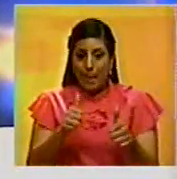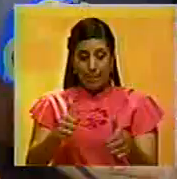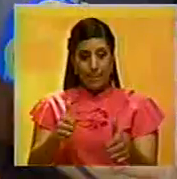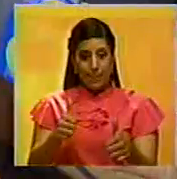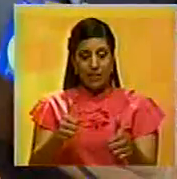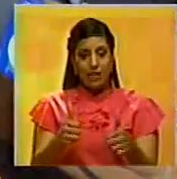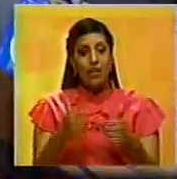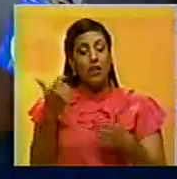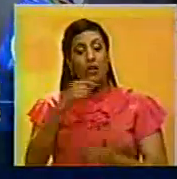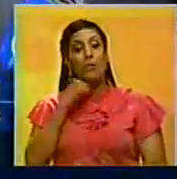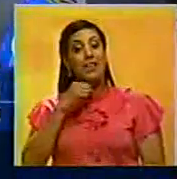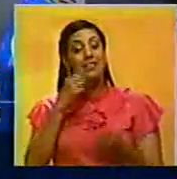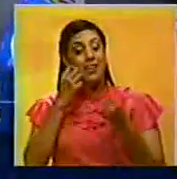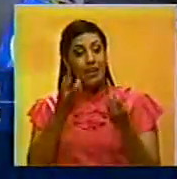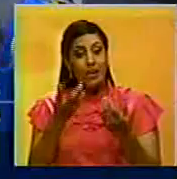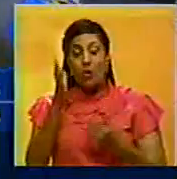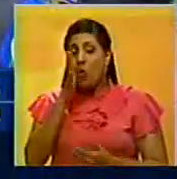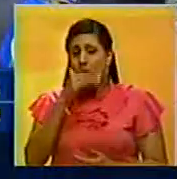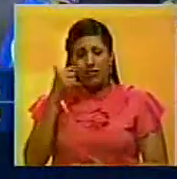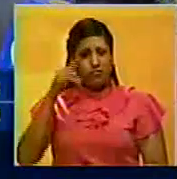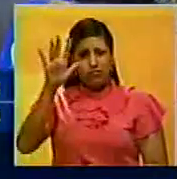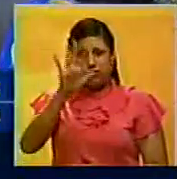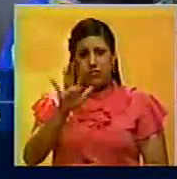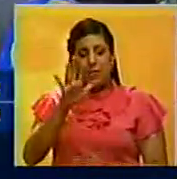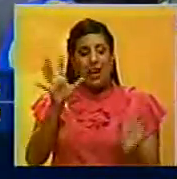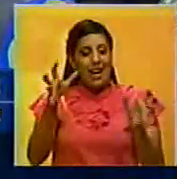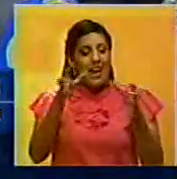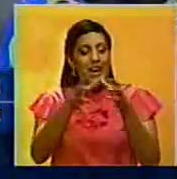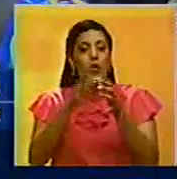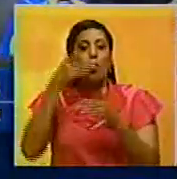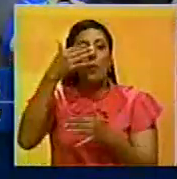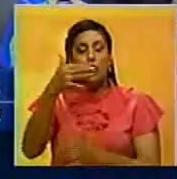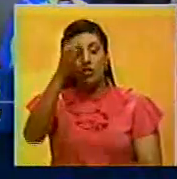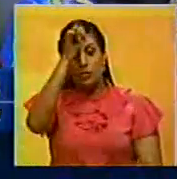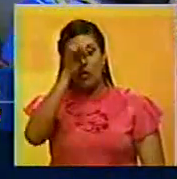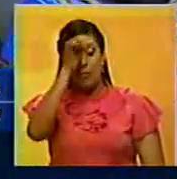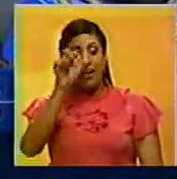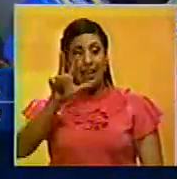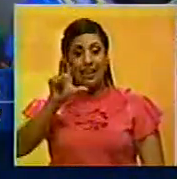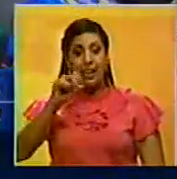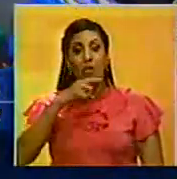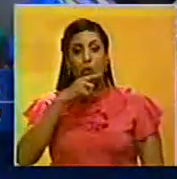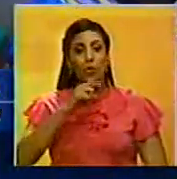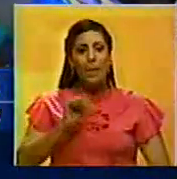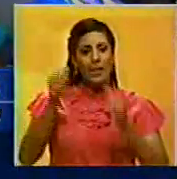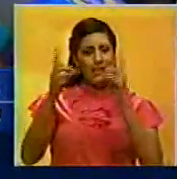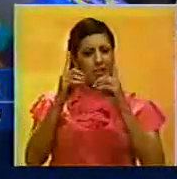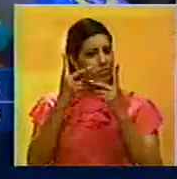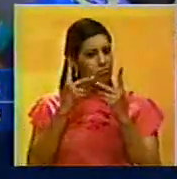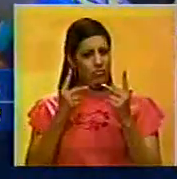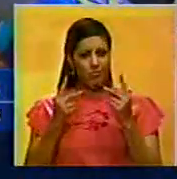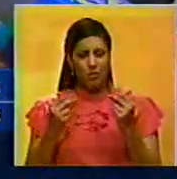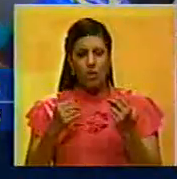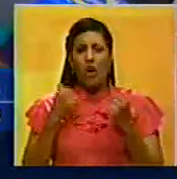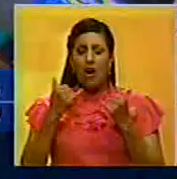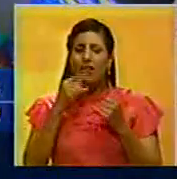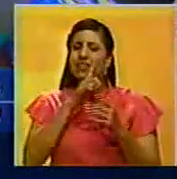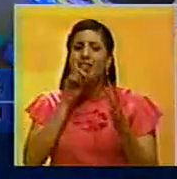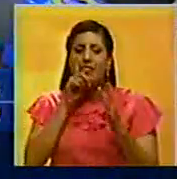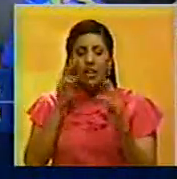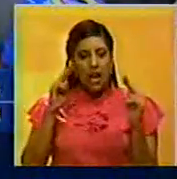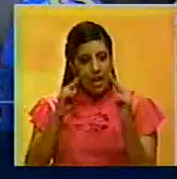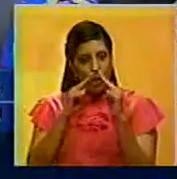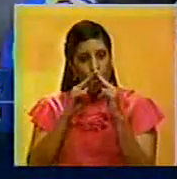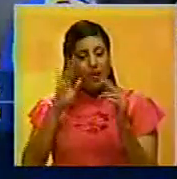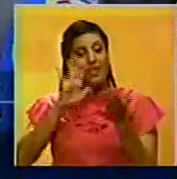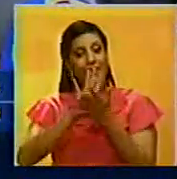comenzado. Padrón resaltó que no considera la reunión del próximo domingo 30 de octubre como parte del diálogo. Acotó que esta sería un